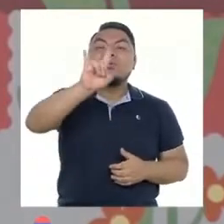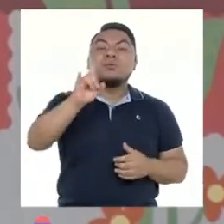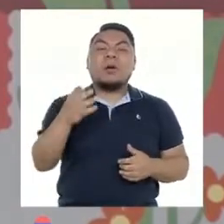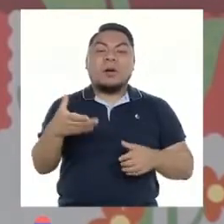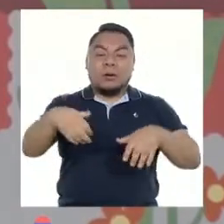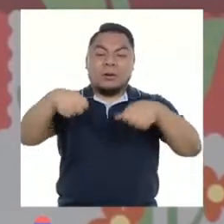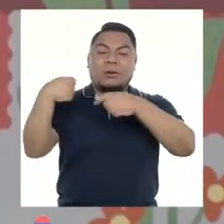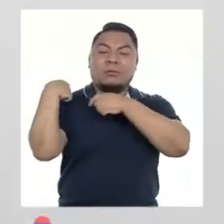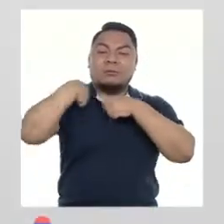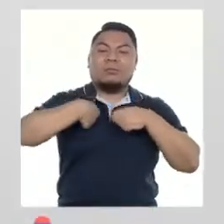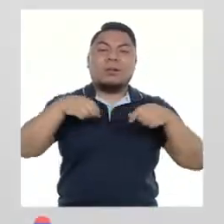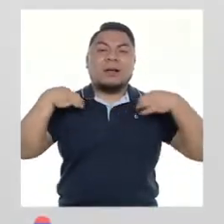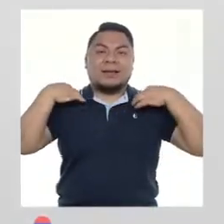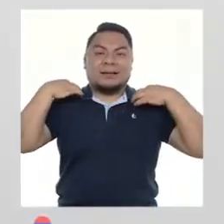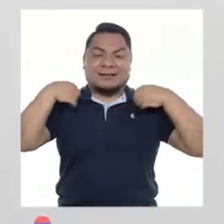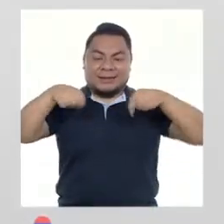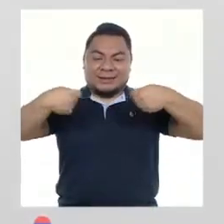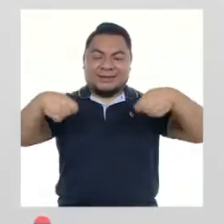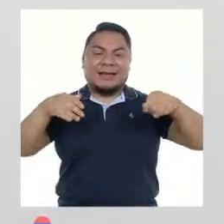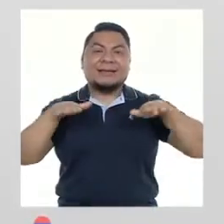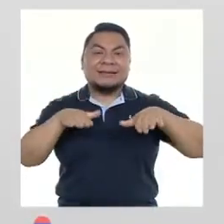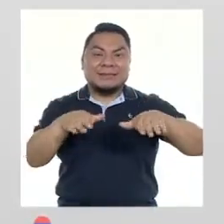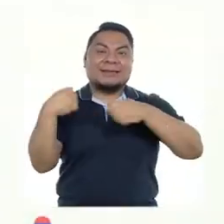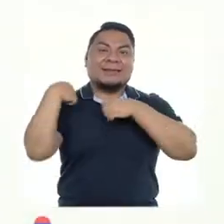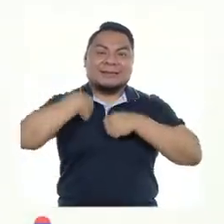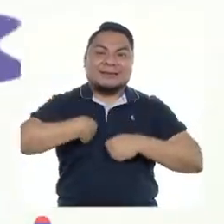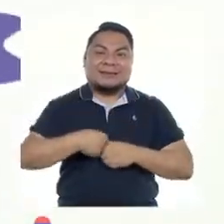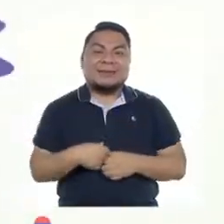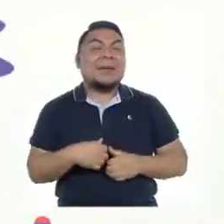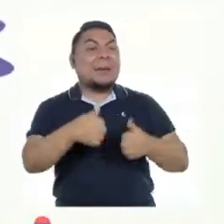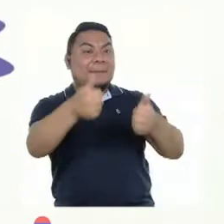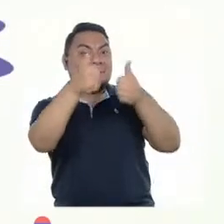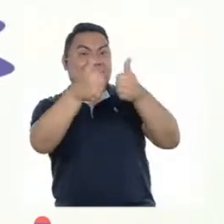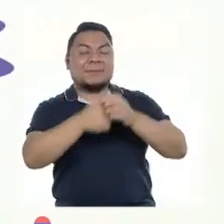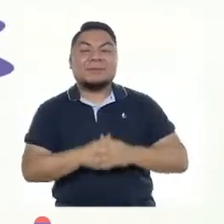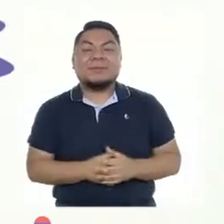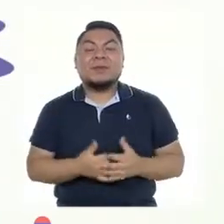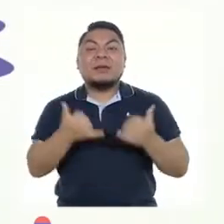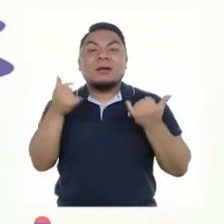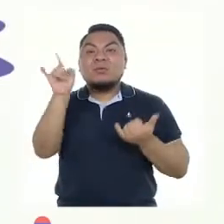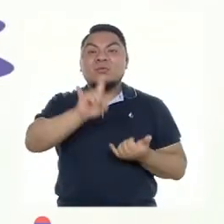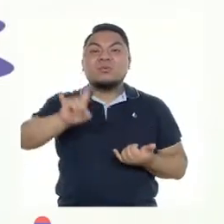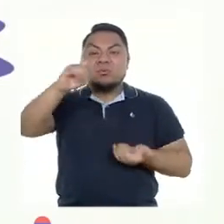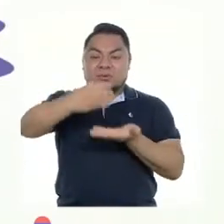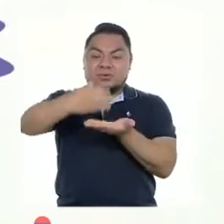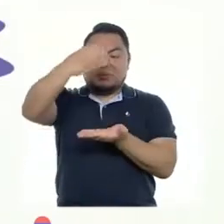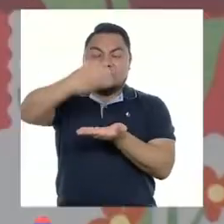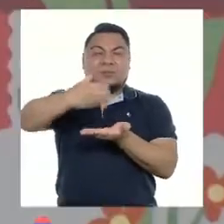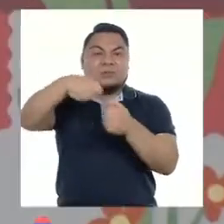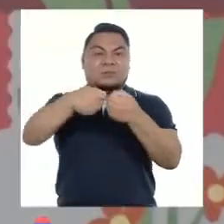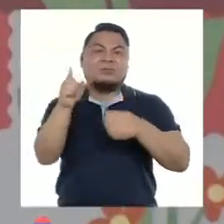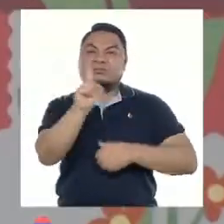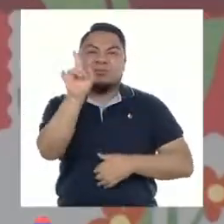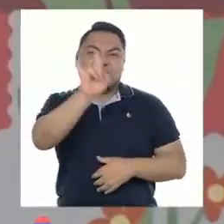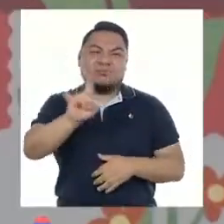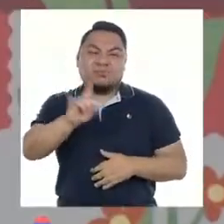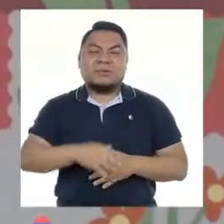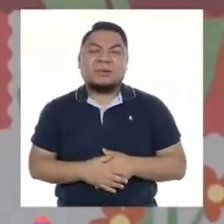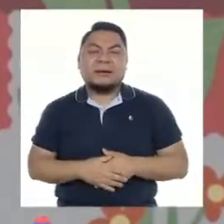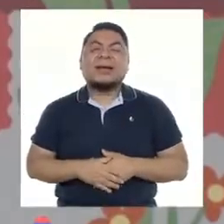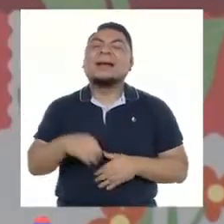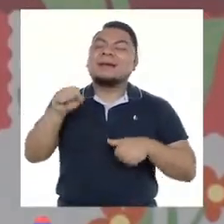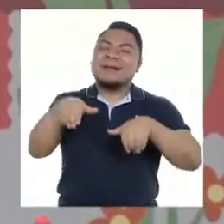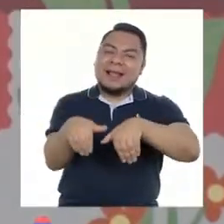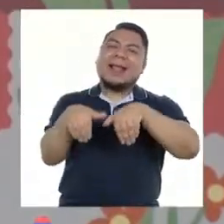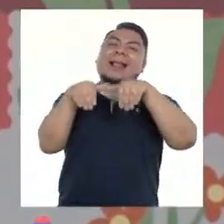bolsas de tela. Muy bien, Chancay. Ya no se deberían usar botellas de plástico. ¡Sí!